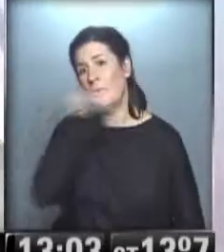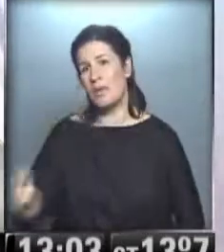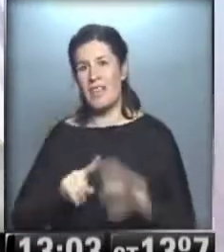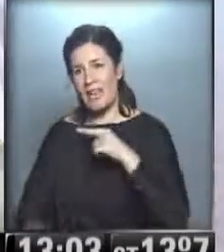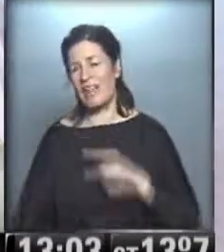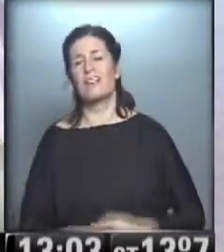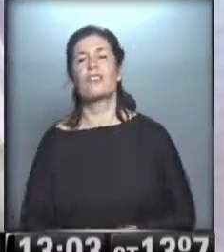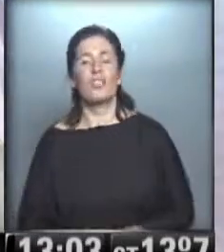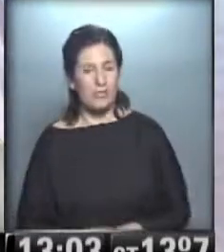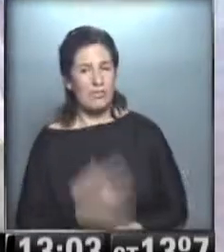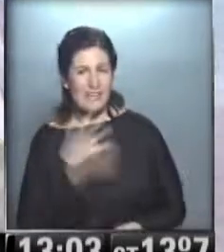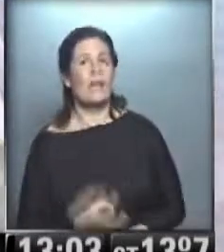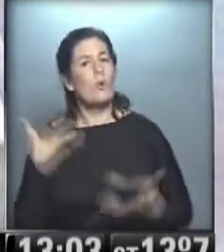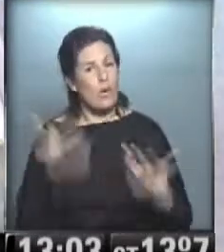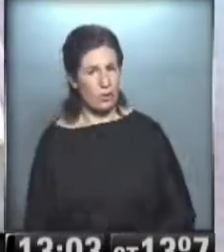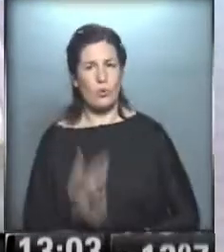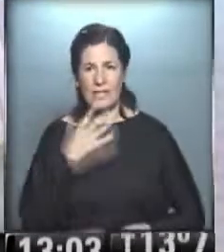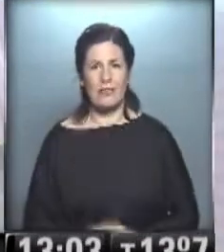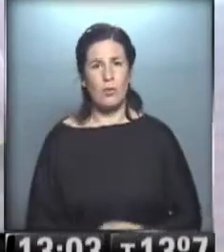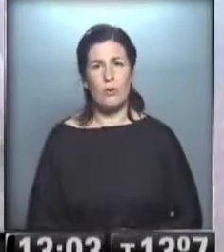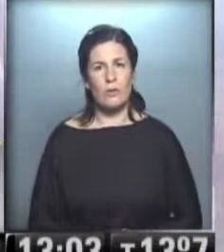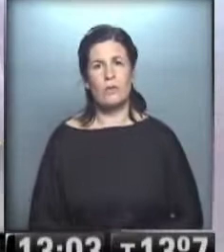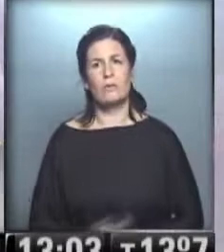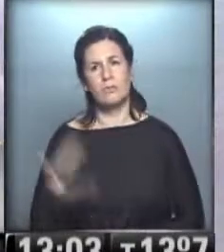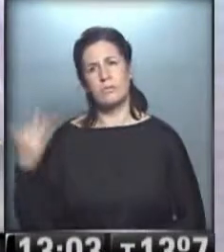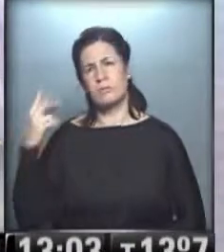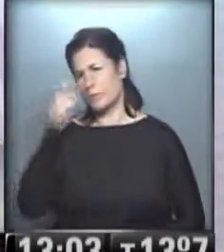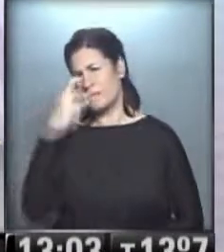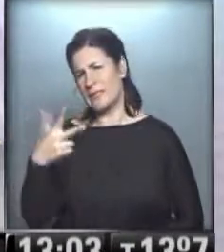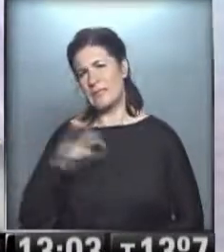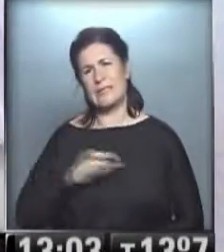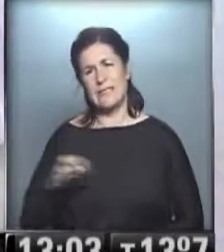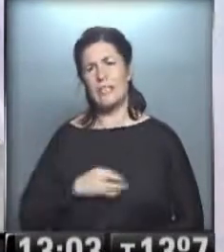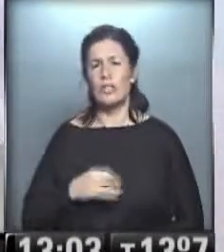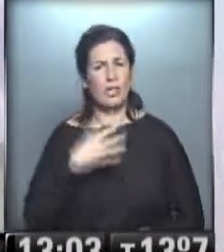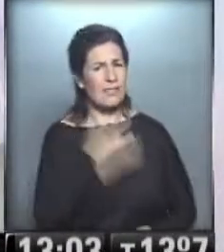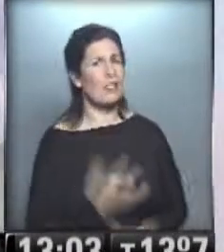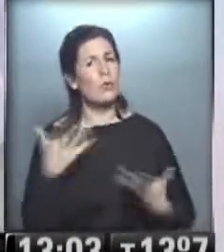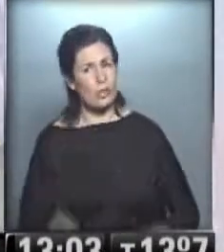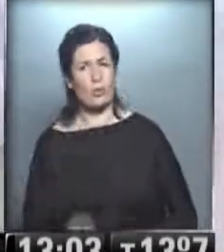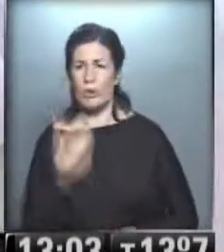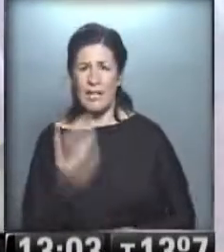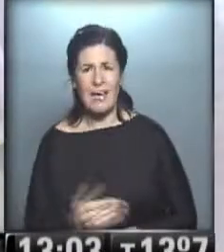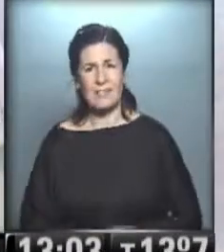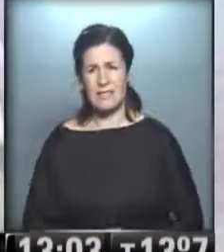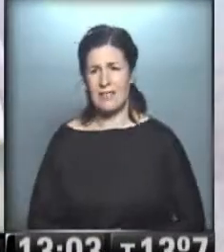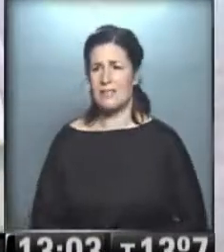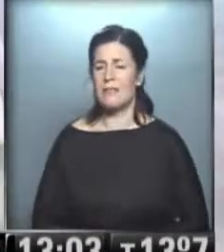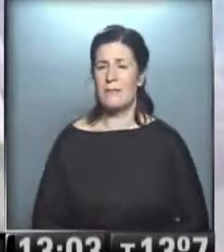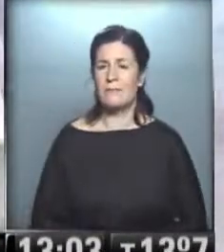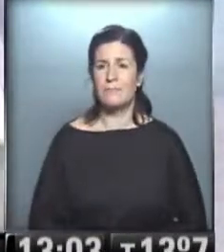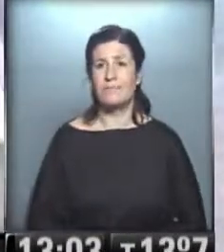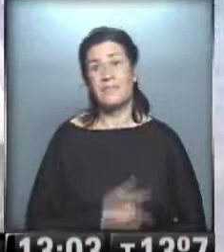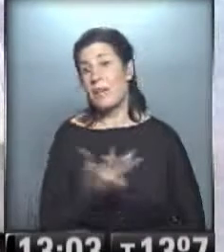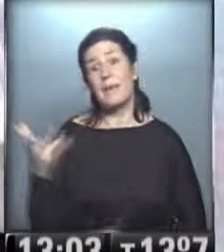seguramente seguramente le va ayudar y seguramente la va a ayudar gracias gracias por su testimonio bueno el